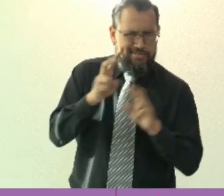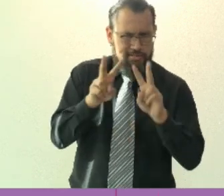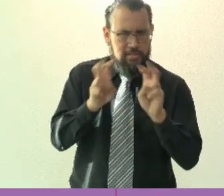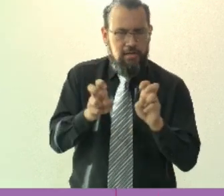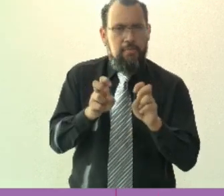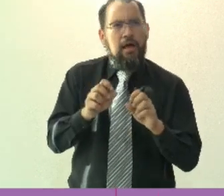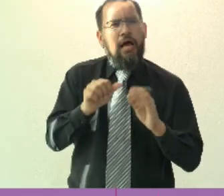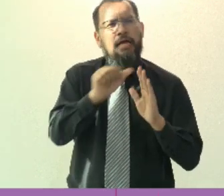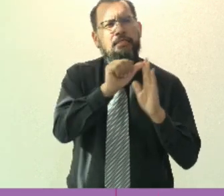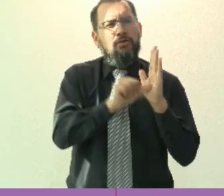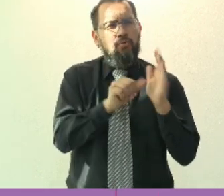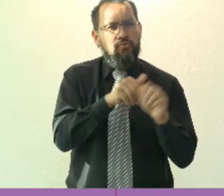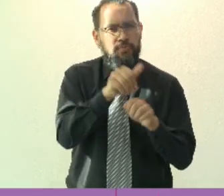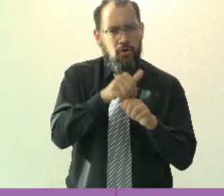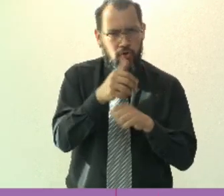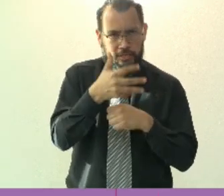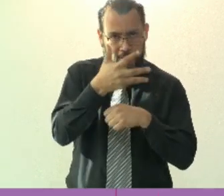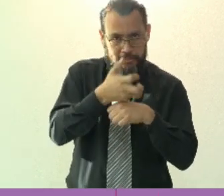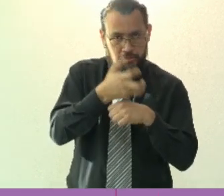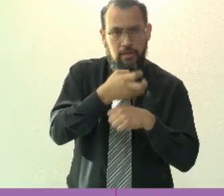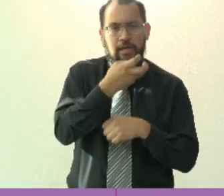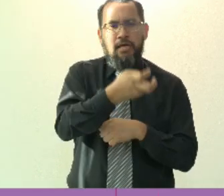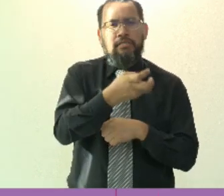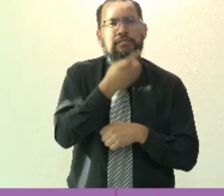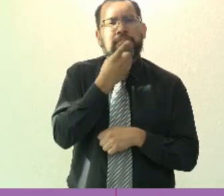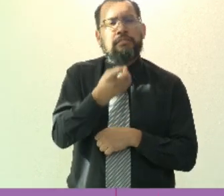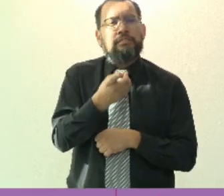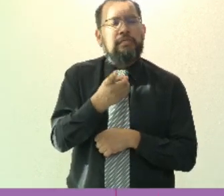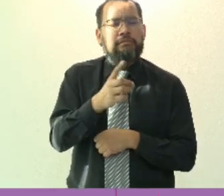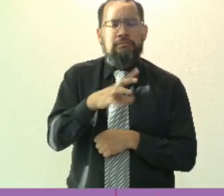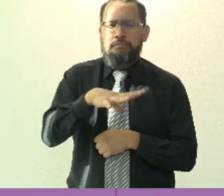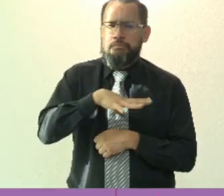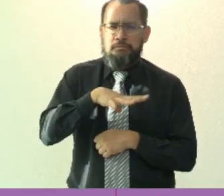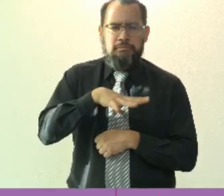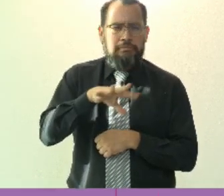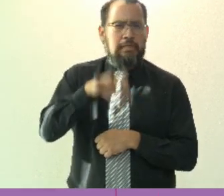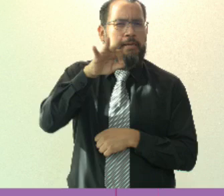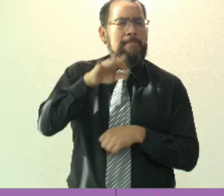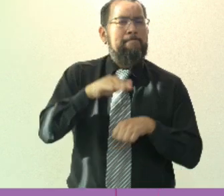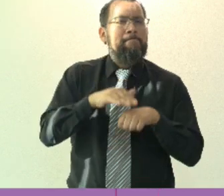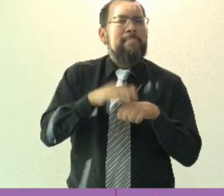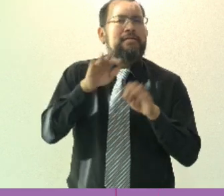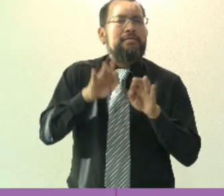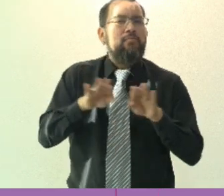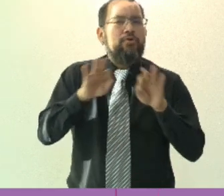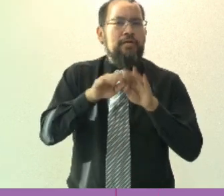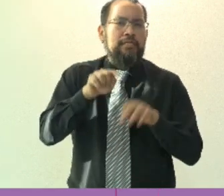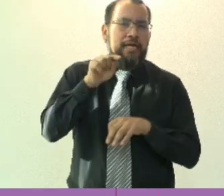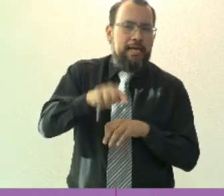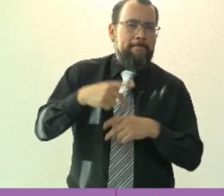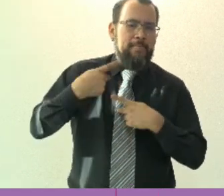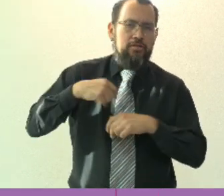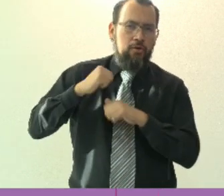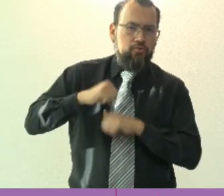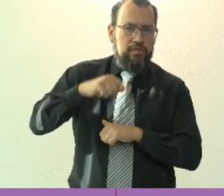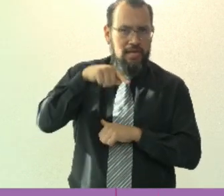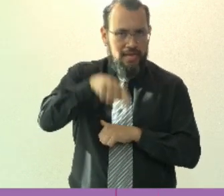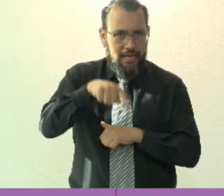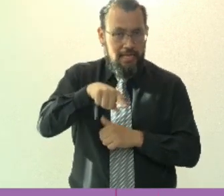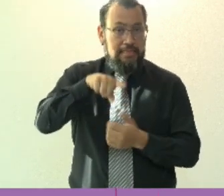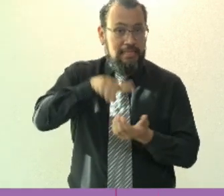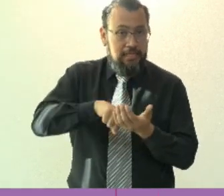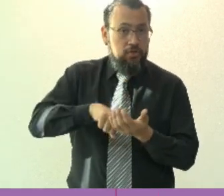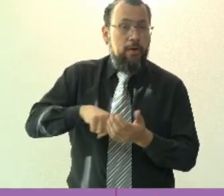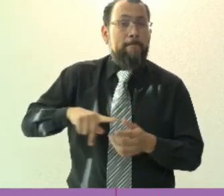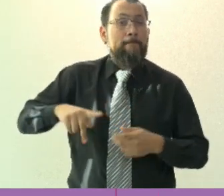su artículo 5 señalan como una carga importante al servidor público personalizado, no la institución,